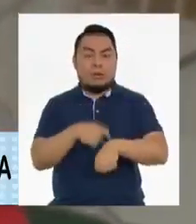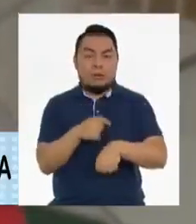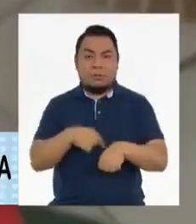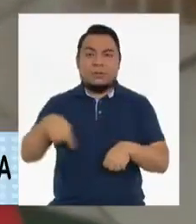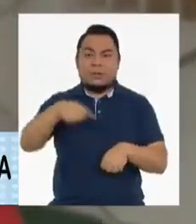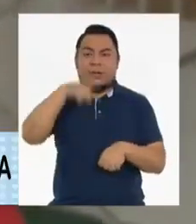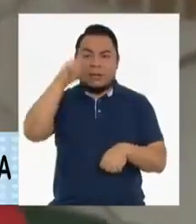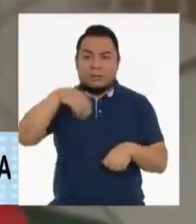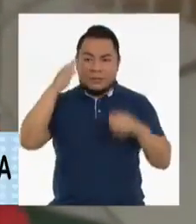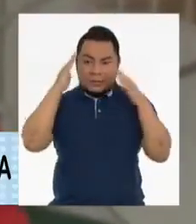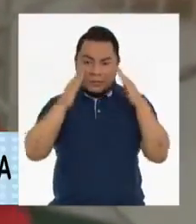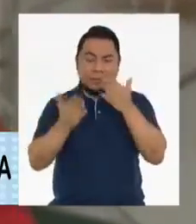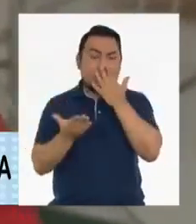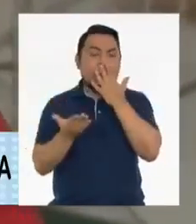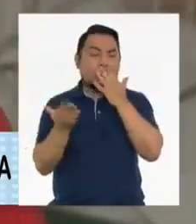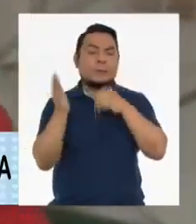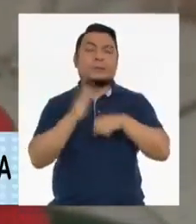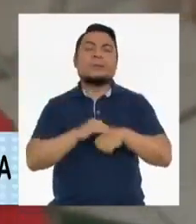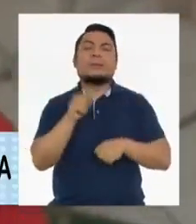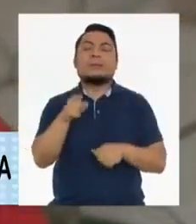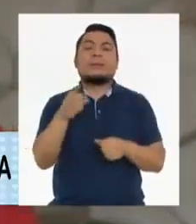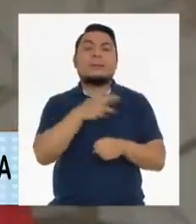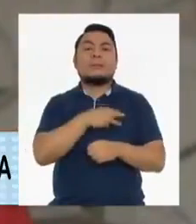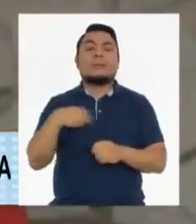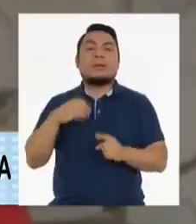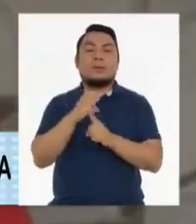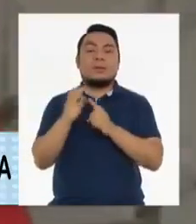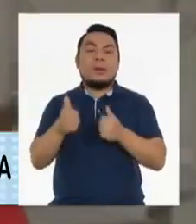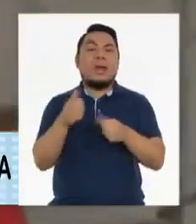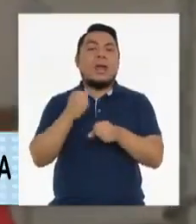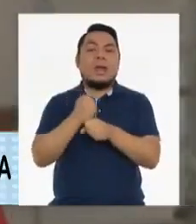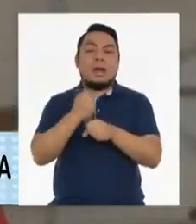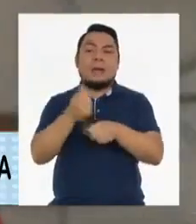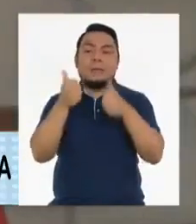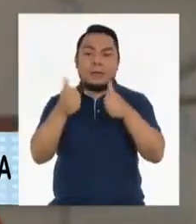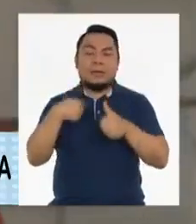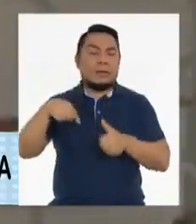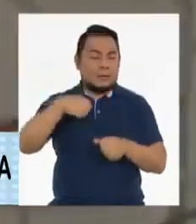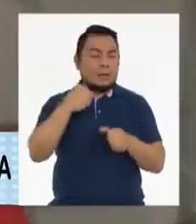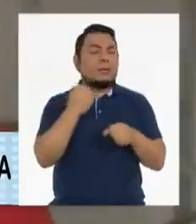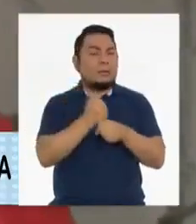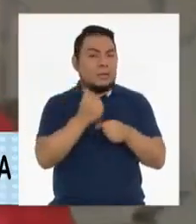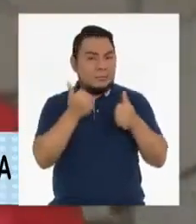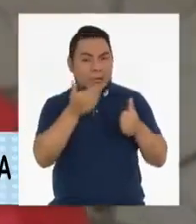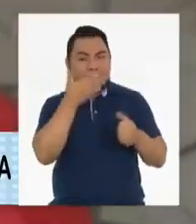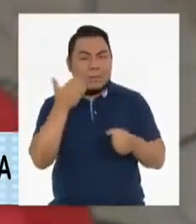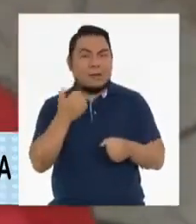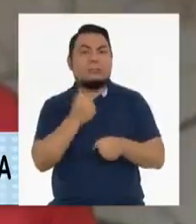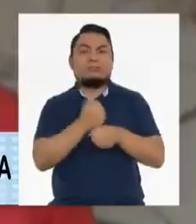debemos concentrarnos es sobre todo que el ministerio funcione bien, que es algo que hemos tratado de hacer, mejorar la gestión.